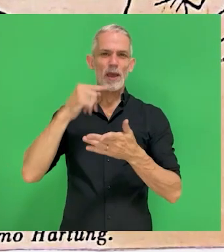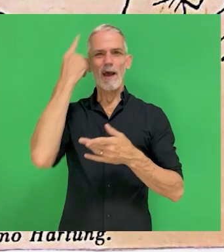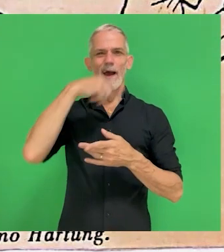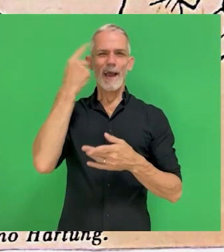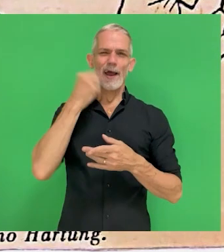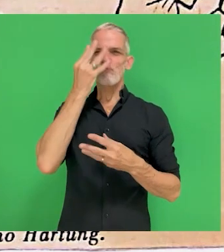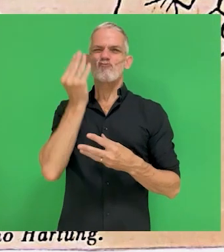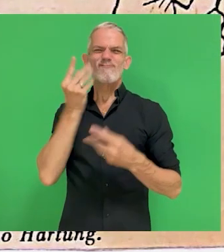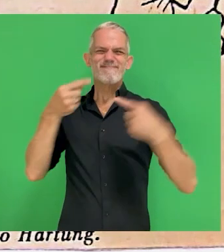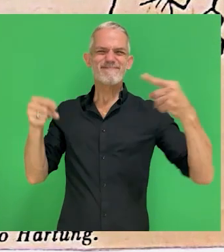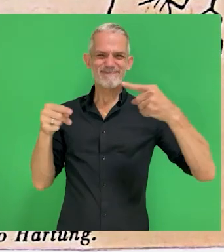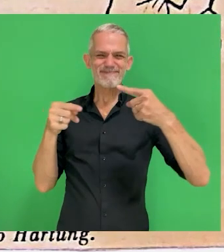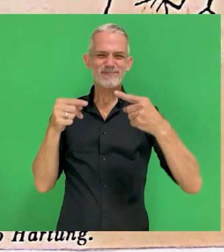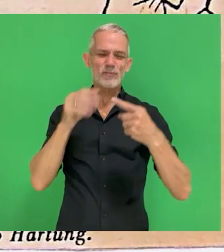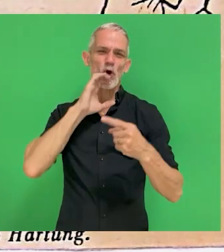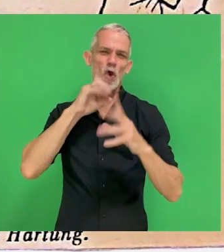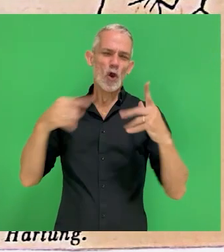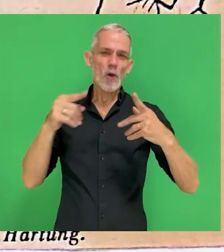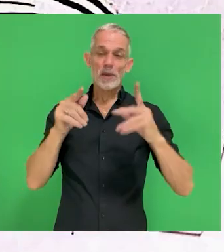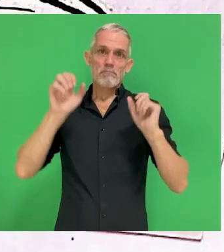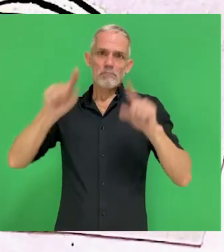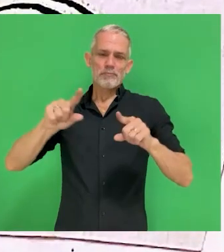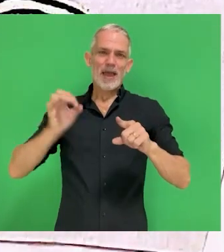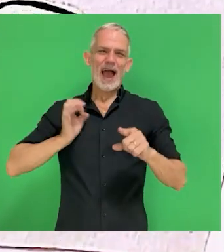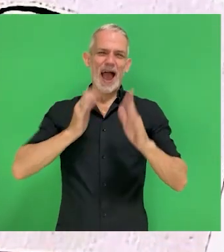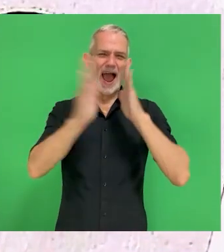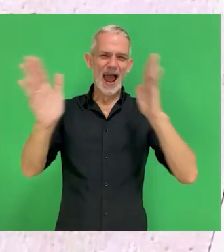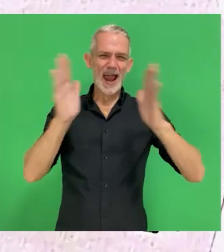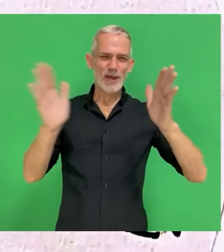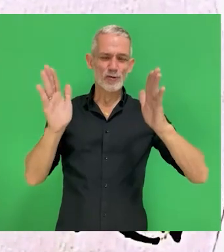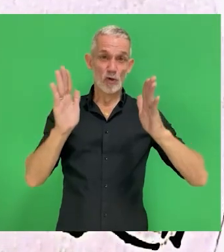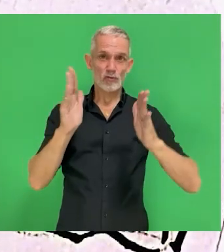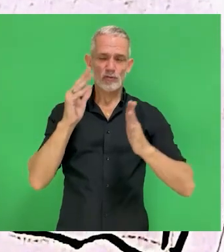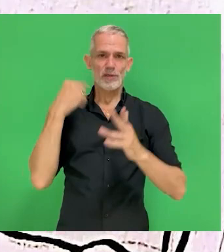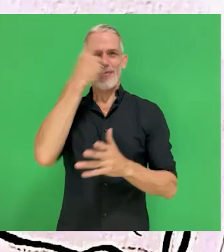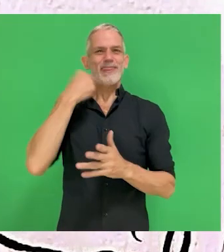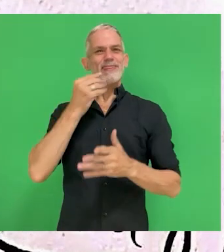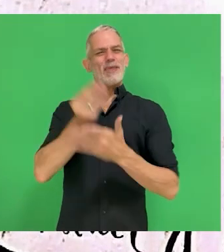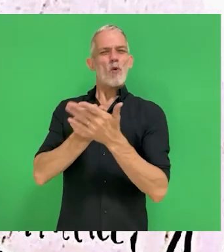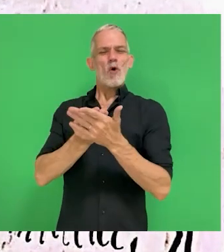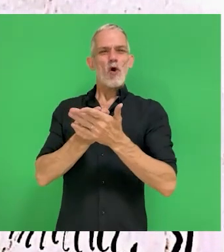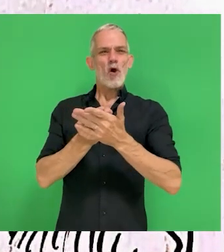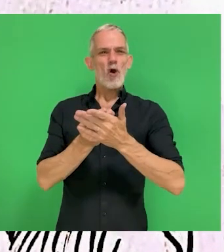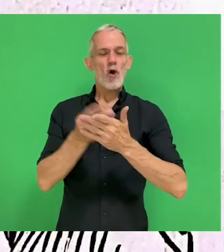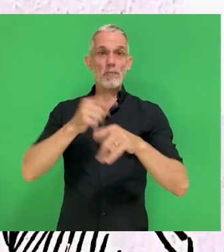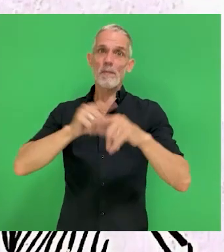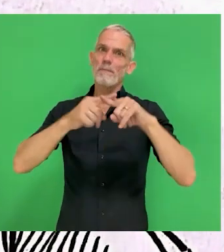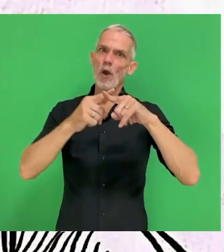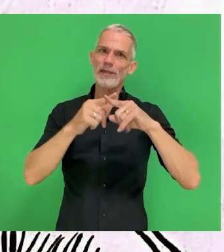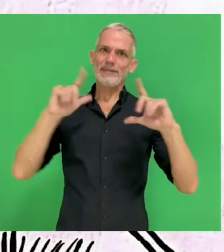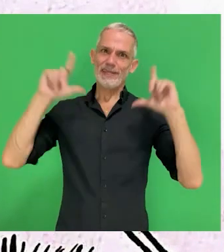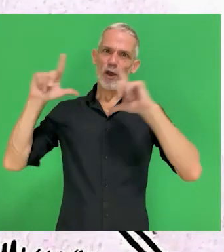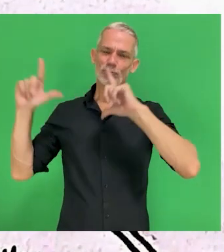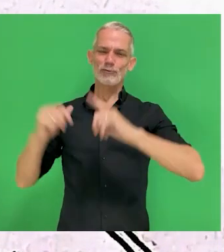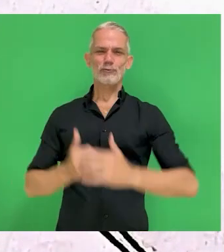caricaturas a un hecho característico de esos años, ¿no? La caricatura de los personajes políticos.